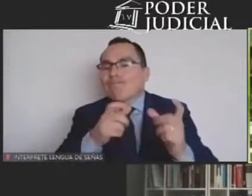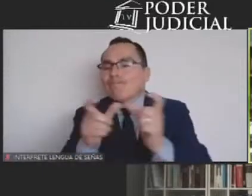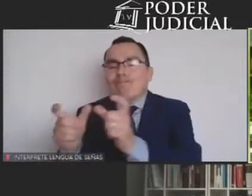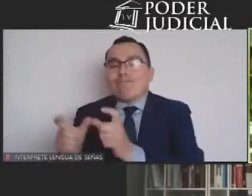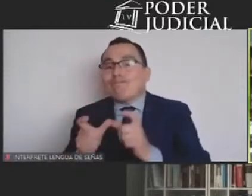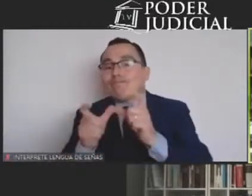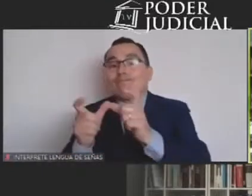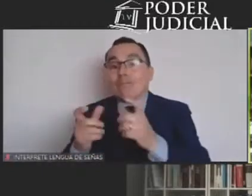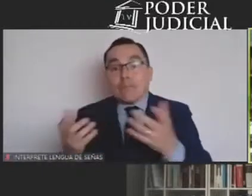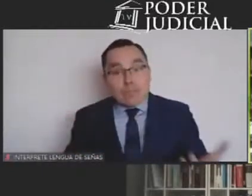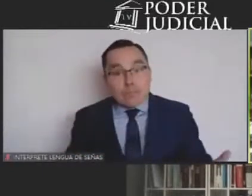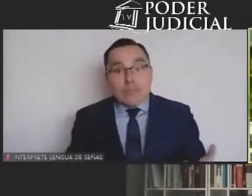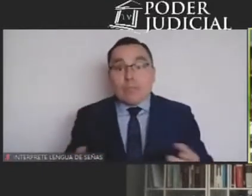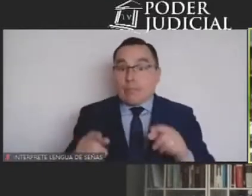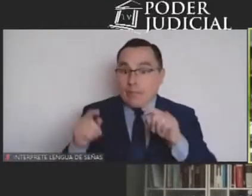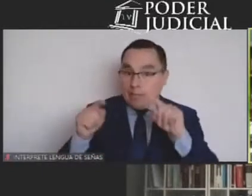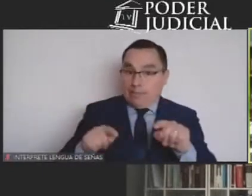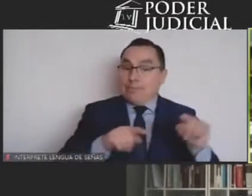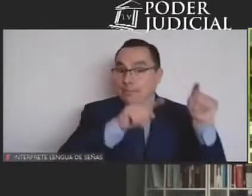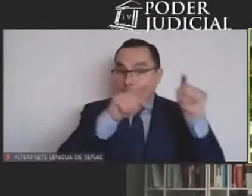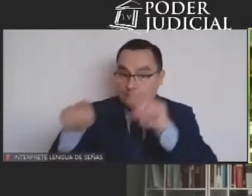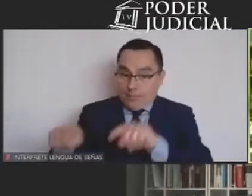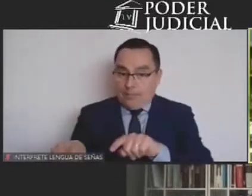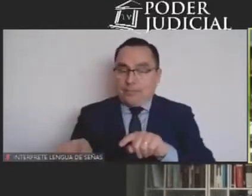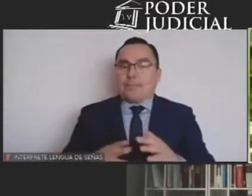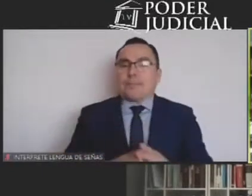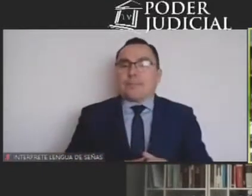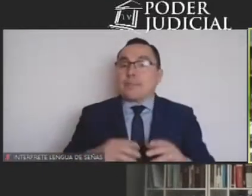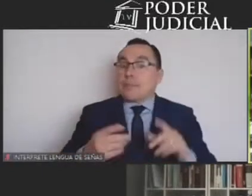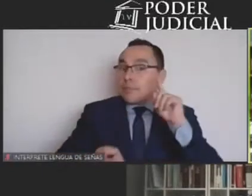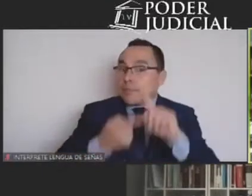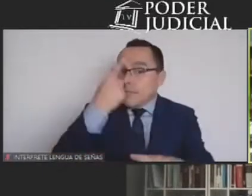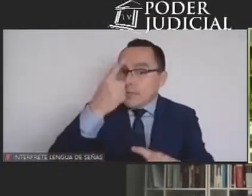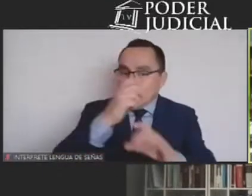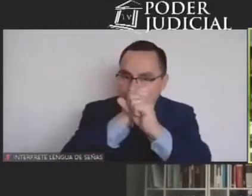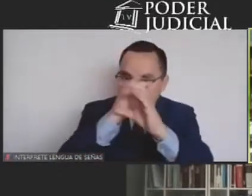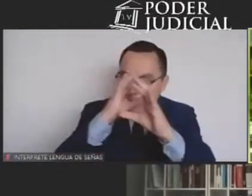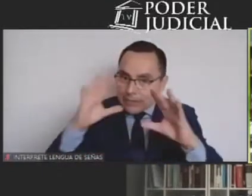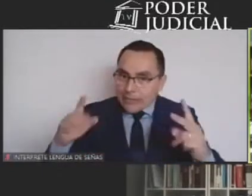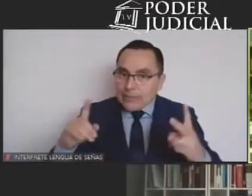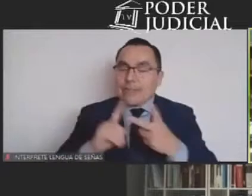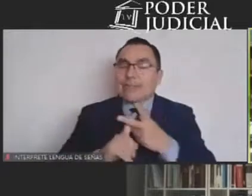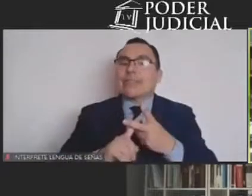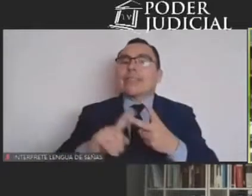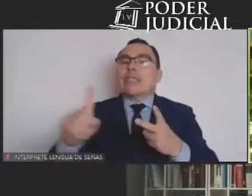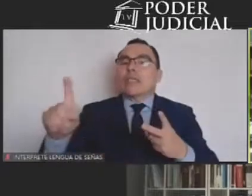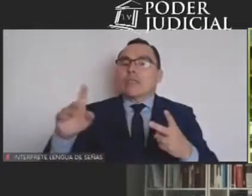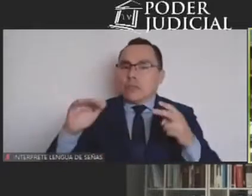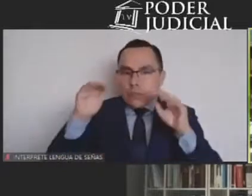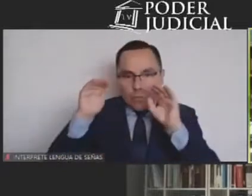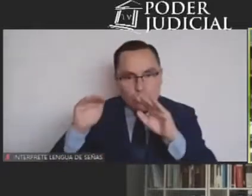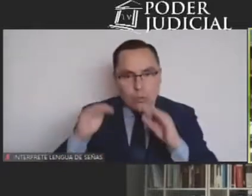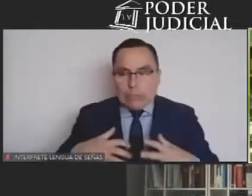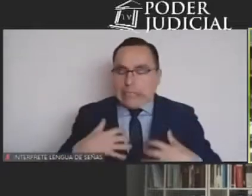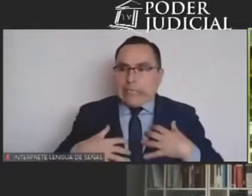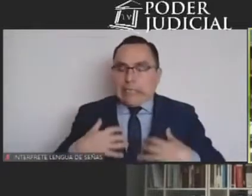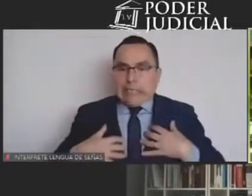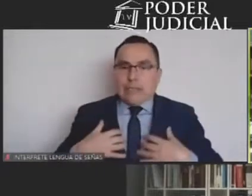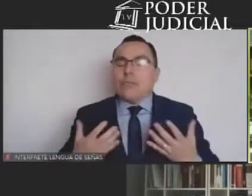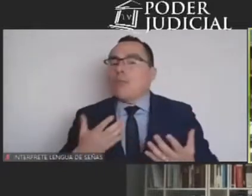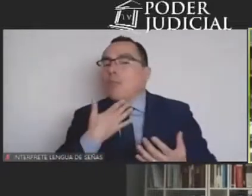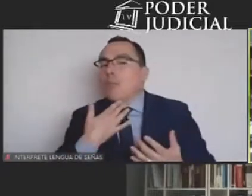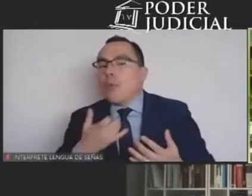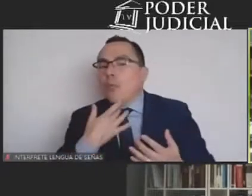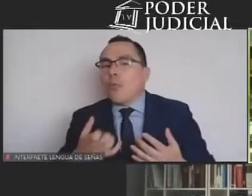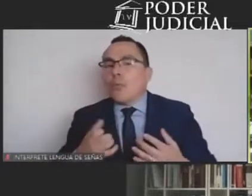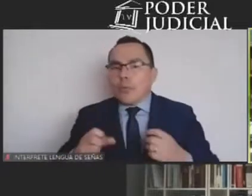ellas. En consecuencia, creo que en primer lugar la transparencia trae cierta molestia, cierta incomodidad que tiene que ver con la